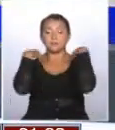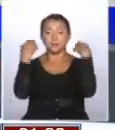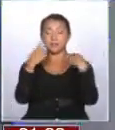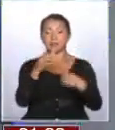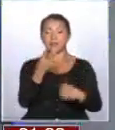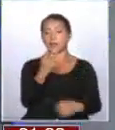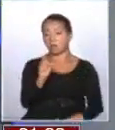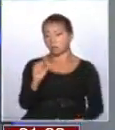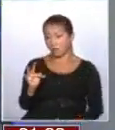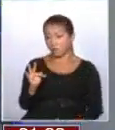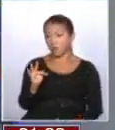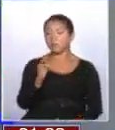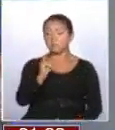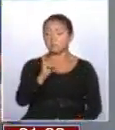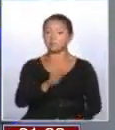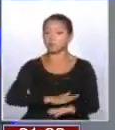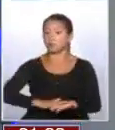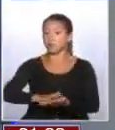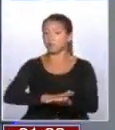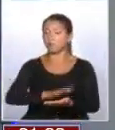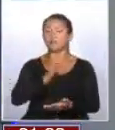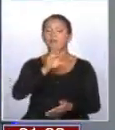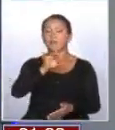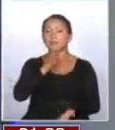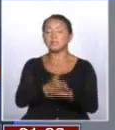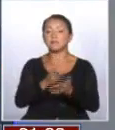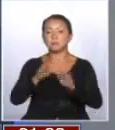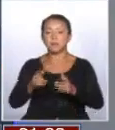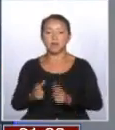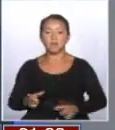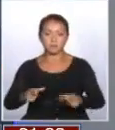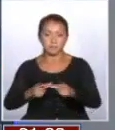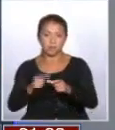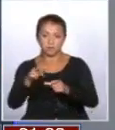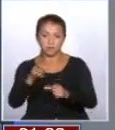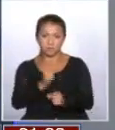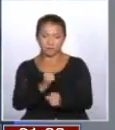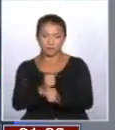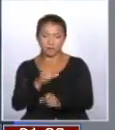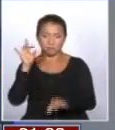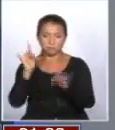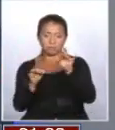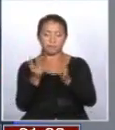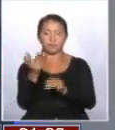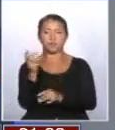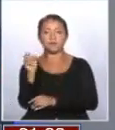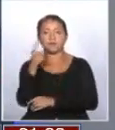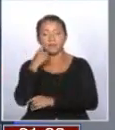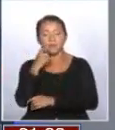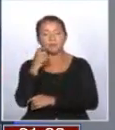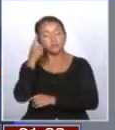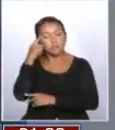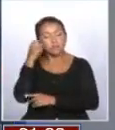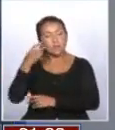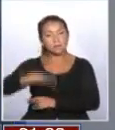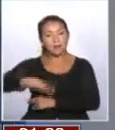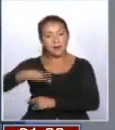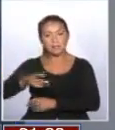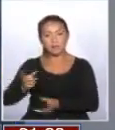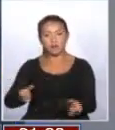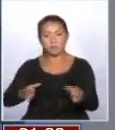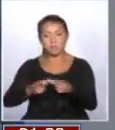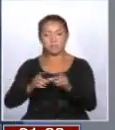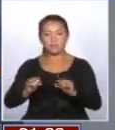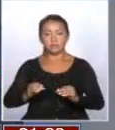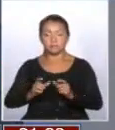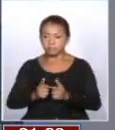UAF? Por ejemplo, y eso lo determinará la propia comisión en su trabajo de 90 días. Es probable que el martes esta comisión se